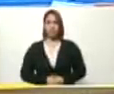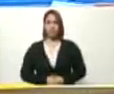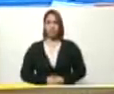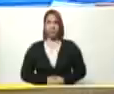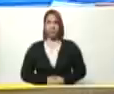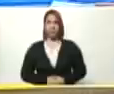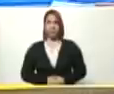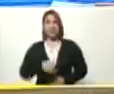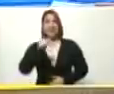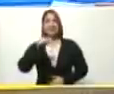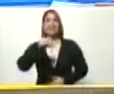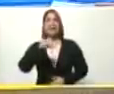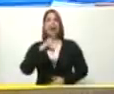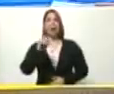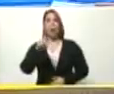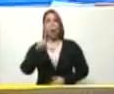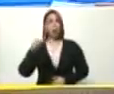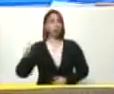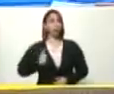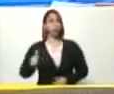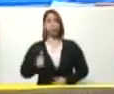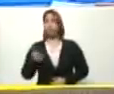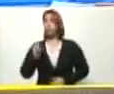Las Tancol, donde estén.